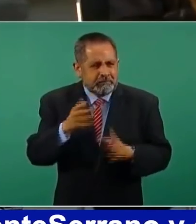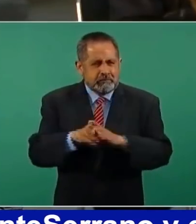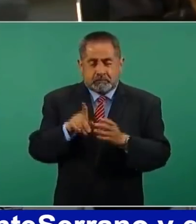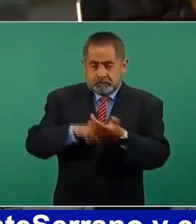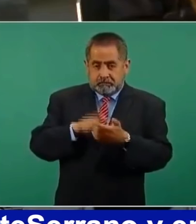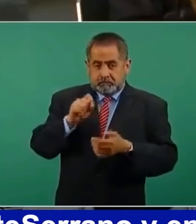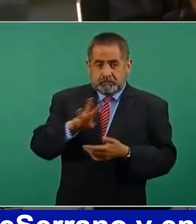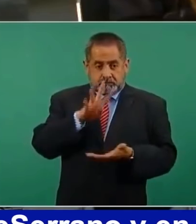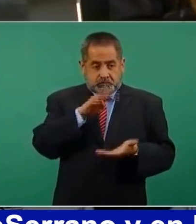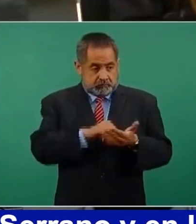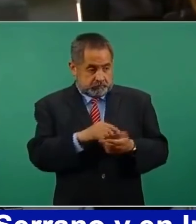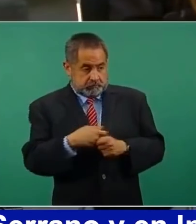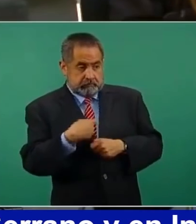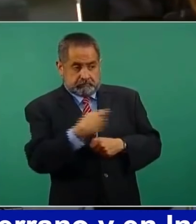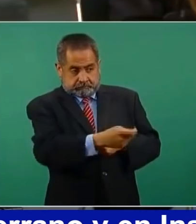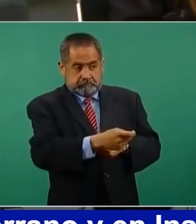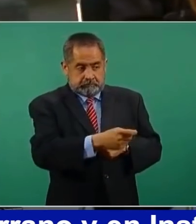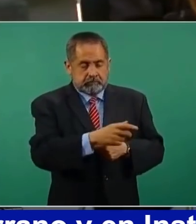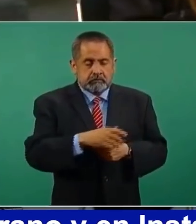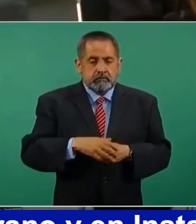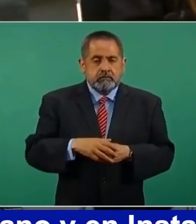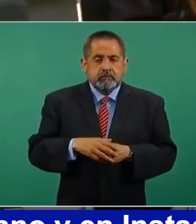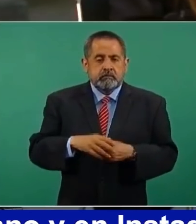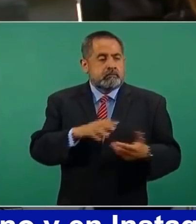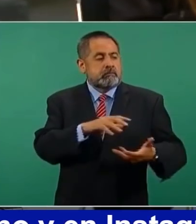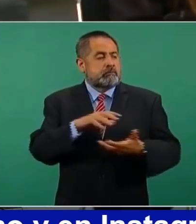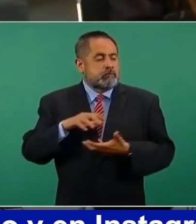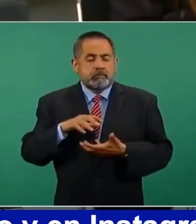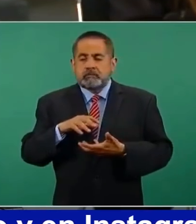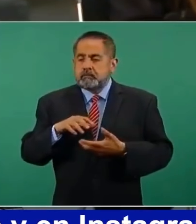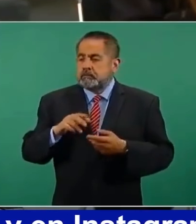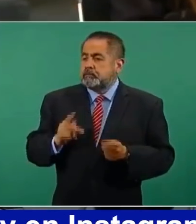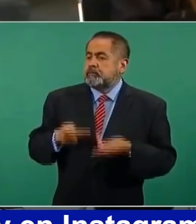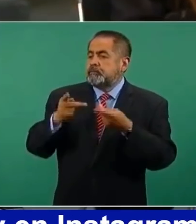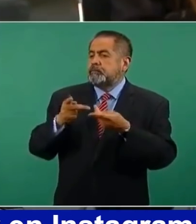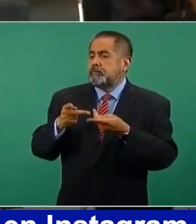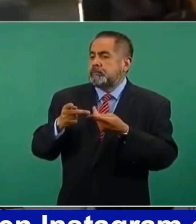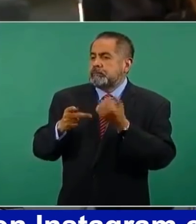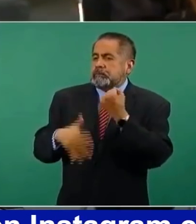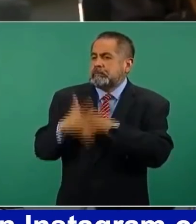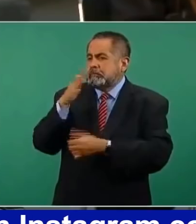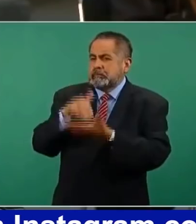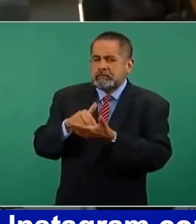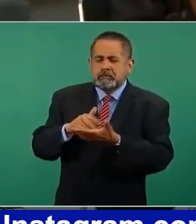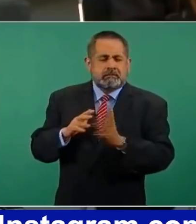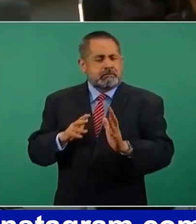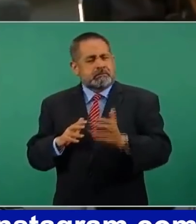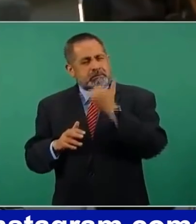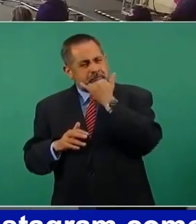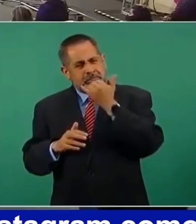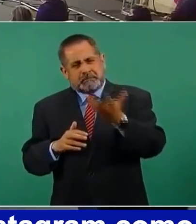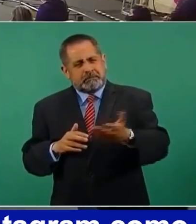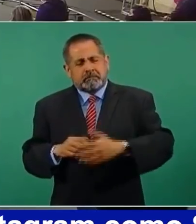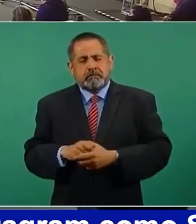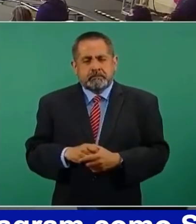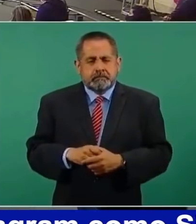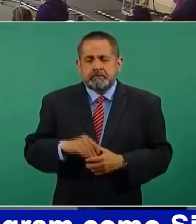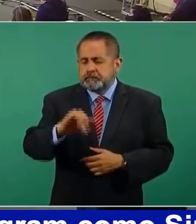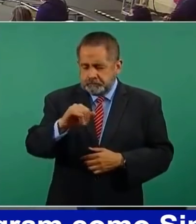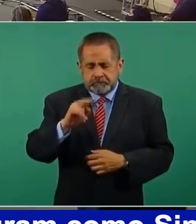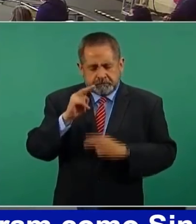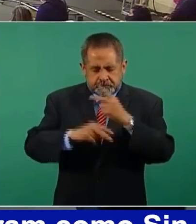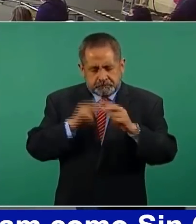mismos 4,000 que le cuesta la tonelada los venda en harina en 15,000 pesos, presidente? Sí, estamos viendo